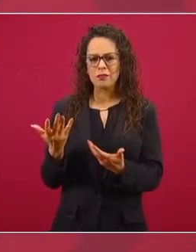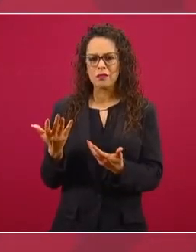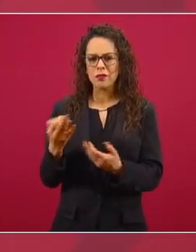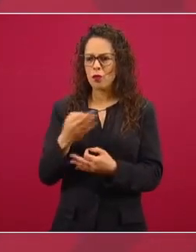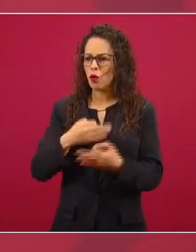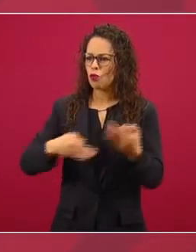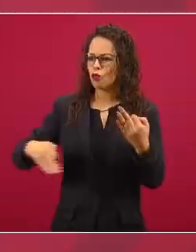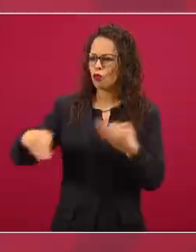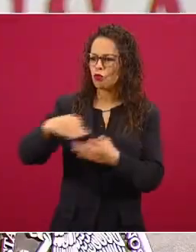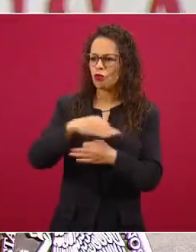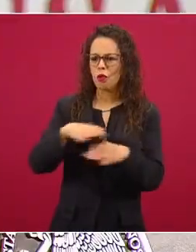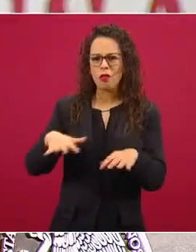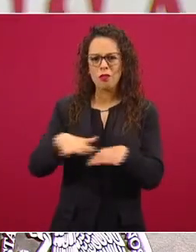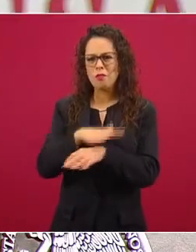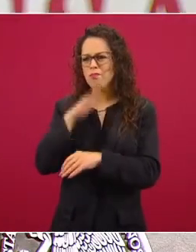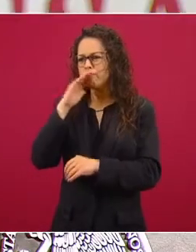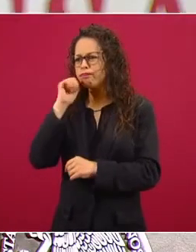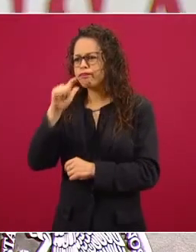Porque